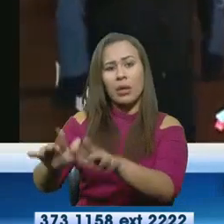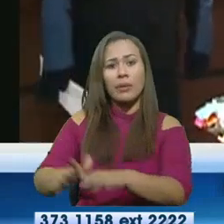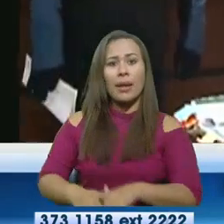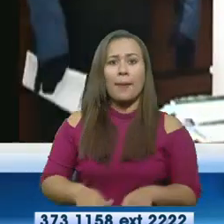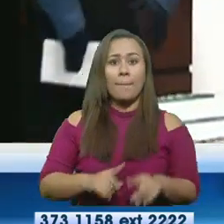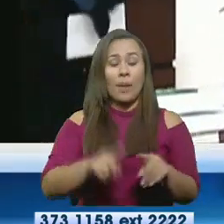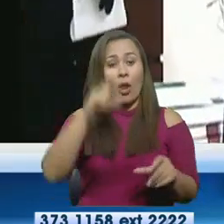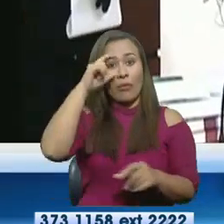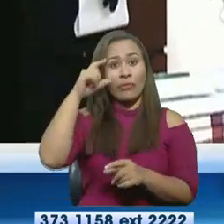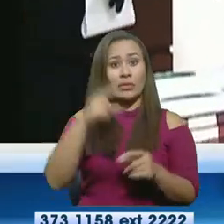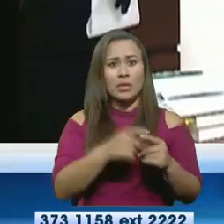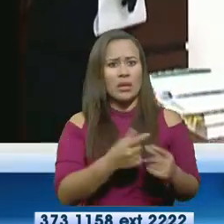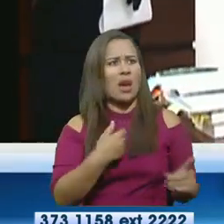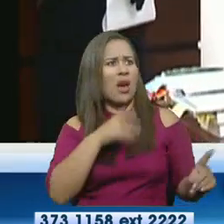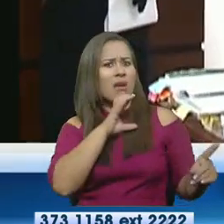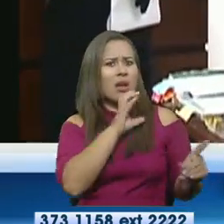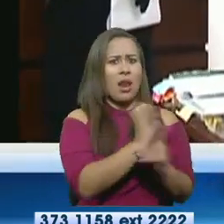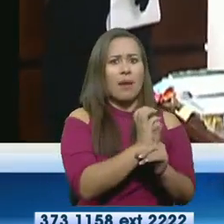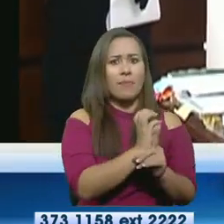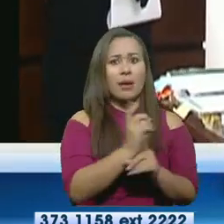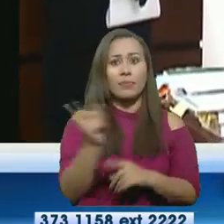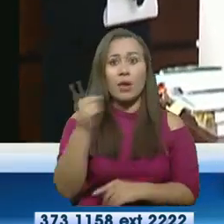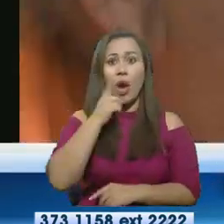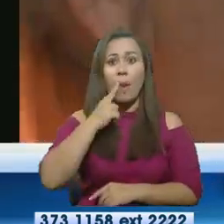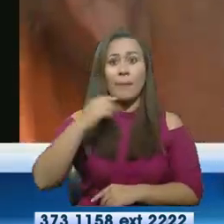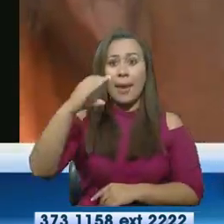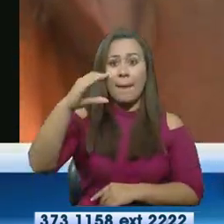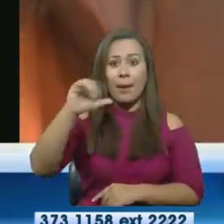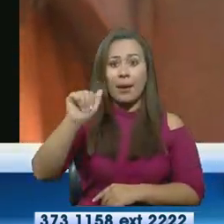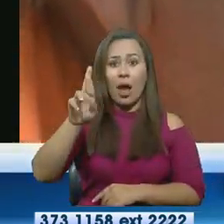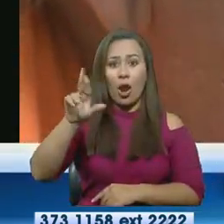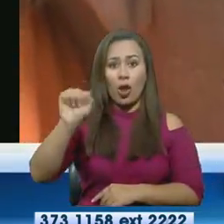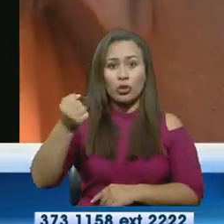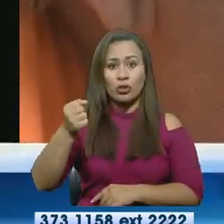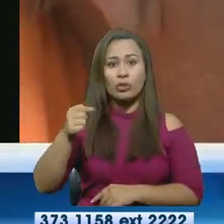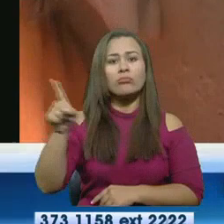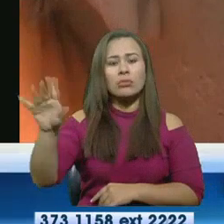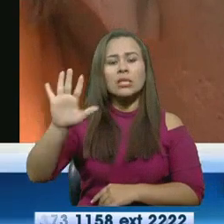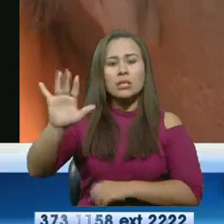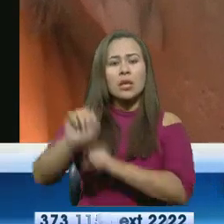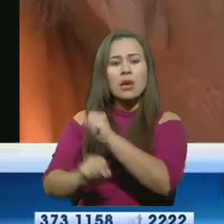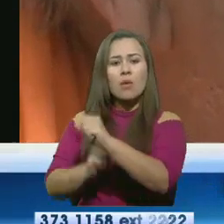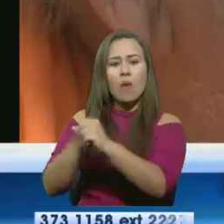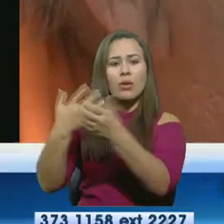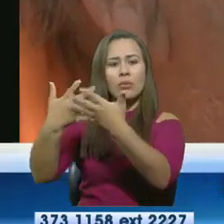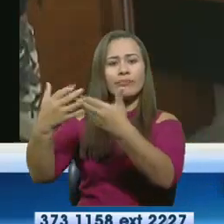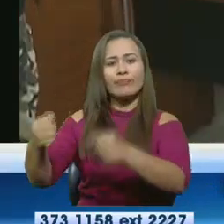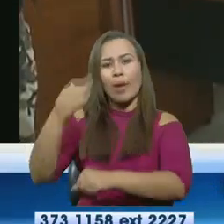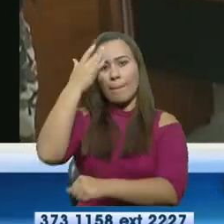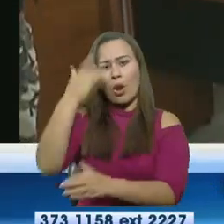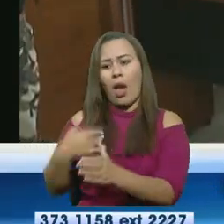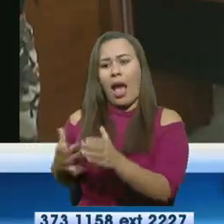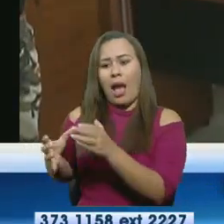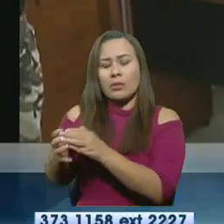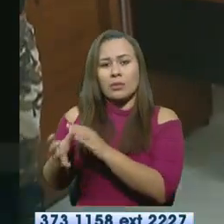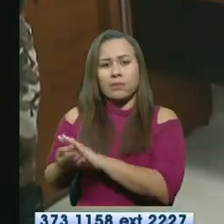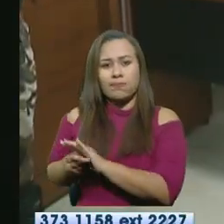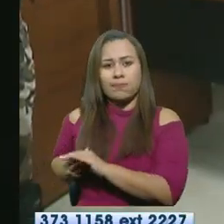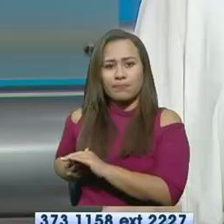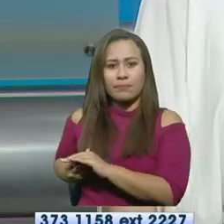esta resolución. Carlos Pareja ya fue sentenciado a 5 años de prisión por el delito de cohecho.